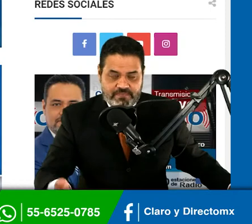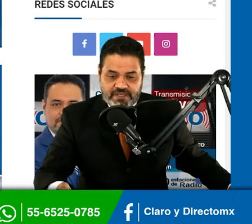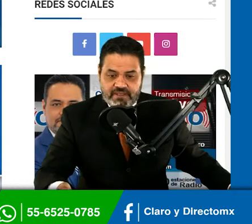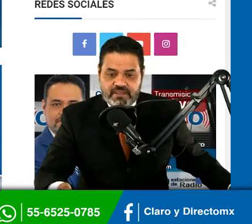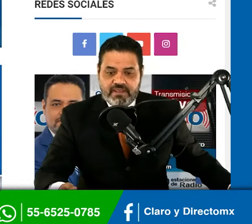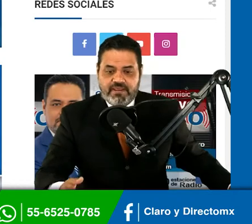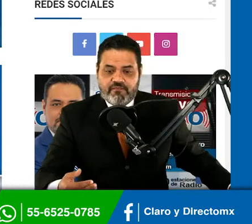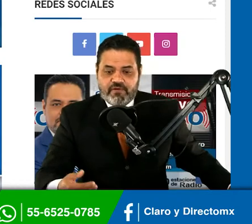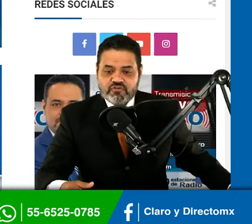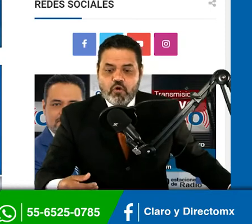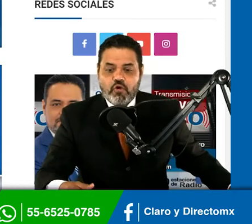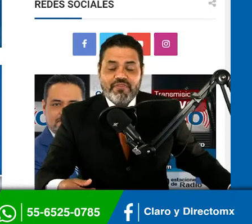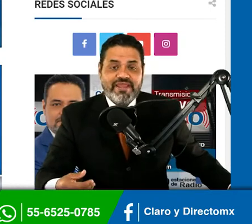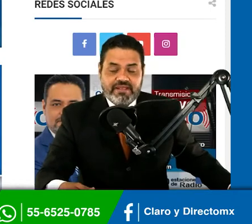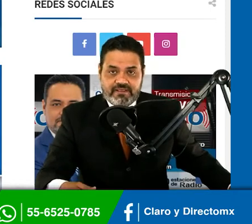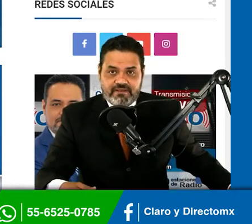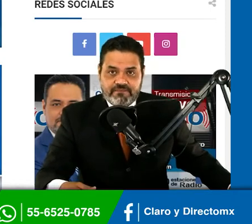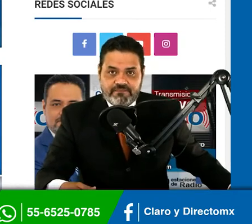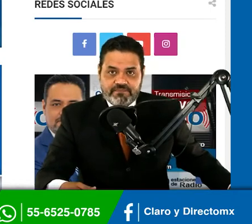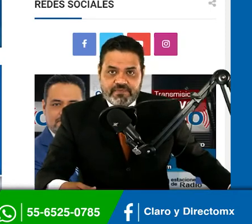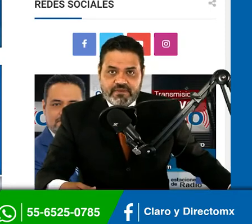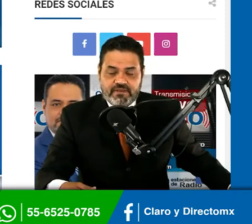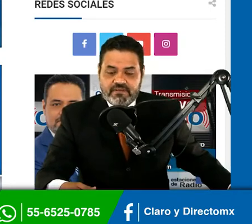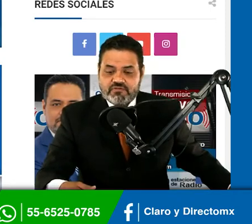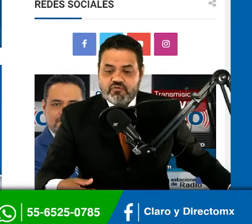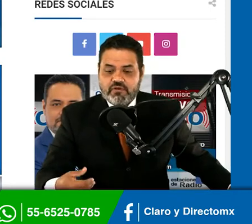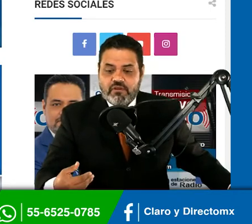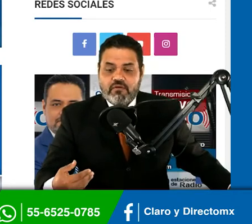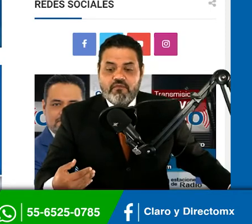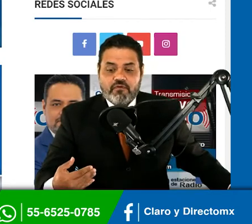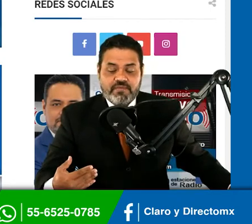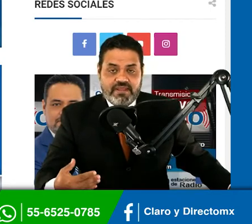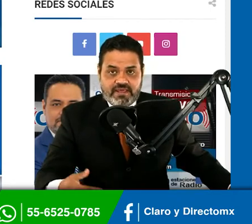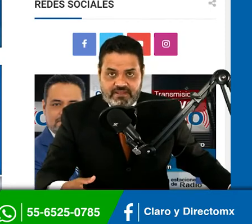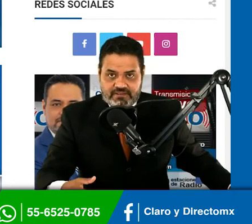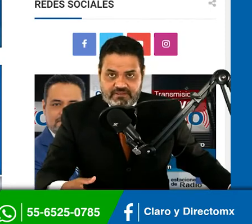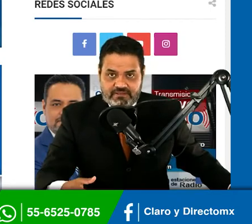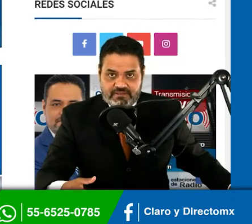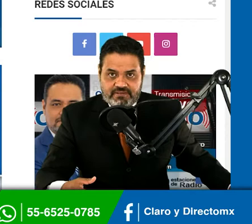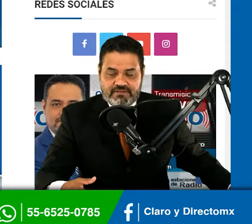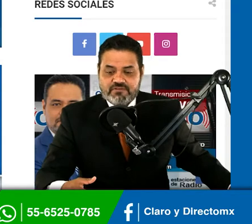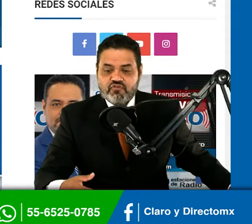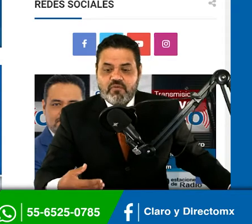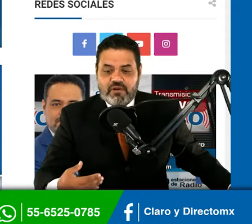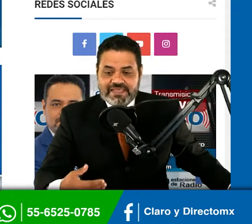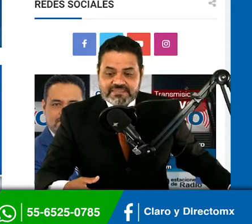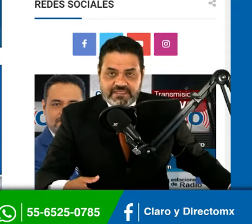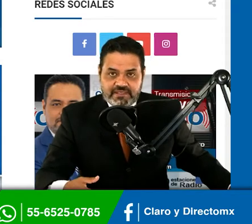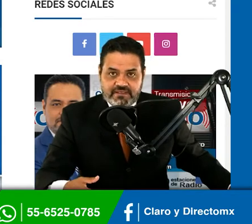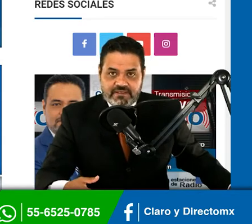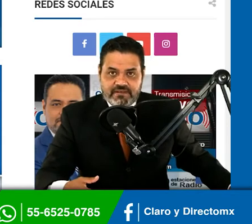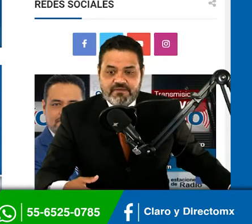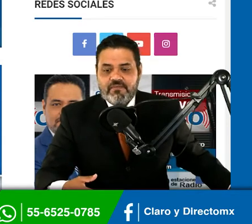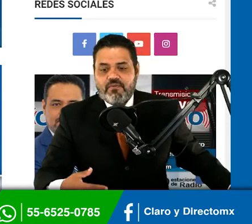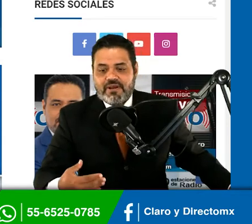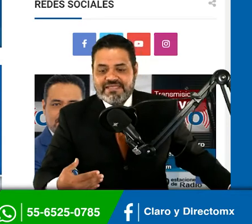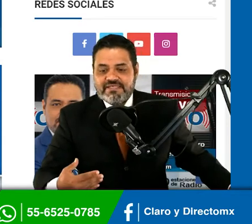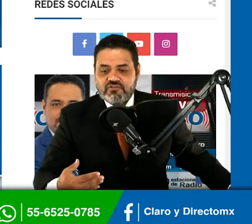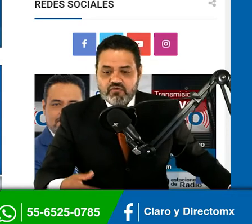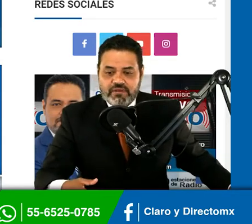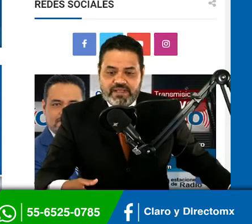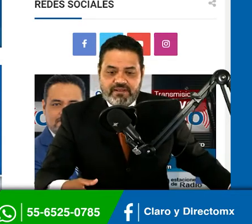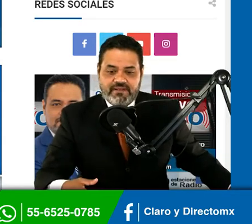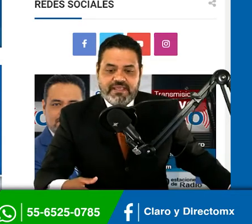muy amplia, fue su condena, su inconformidad, su molestia por